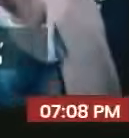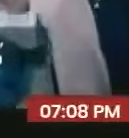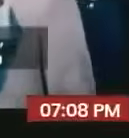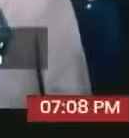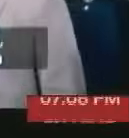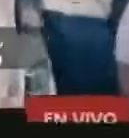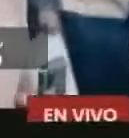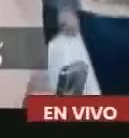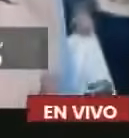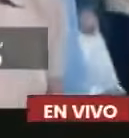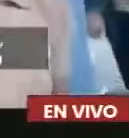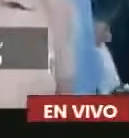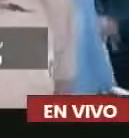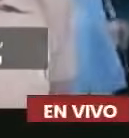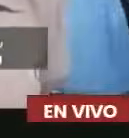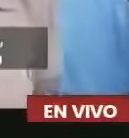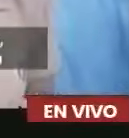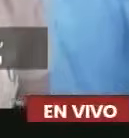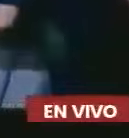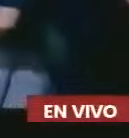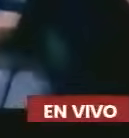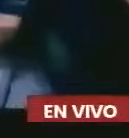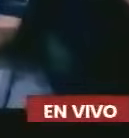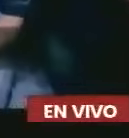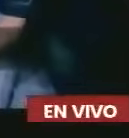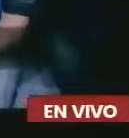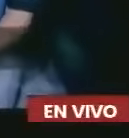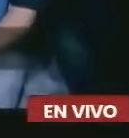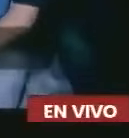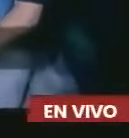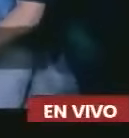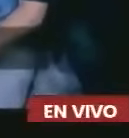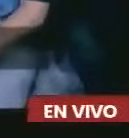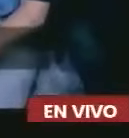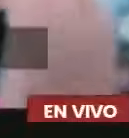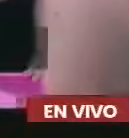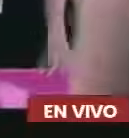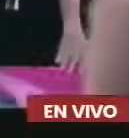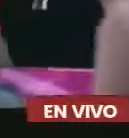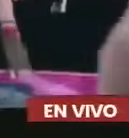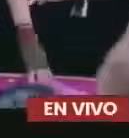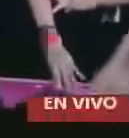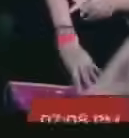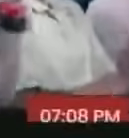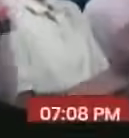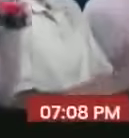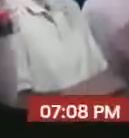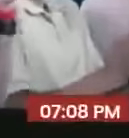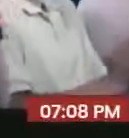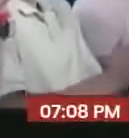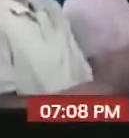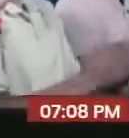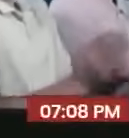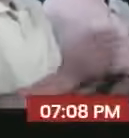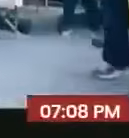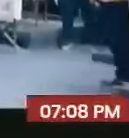gobierno bolivariano, elevar la calidad educativa de los 5 o 6 años de los liceos.